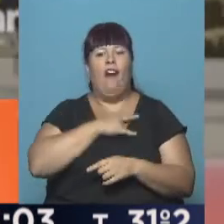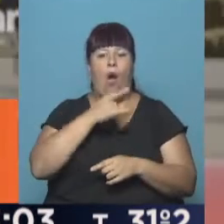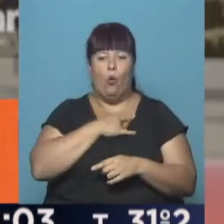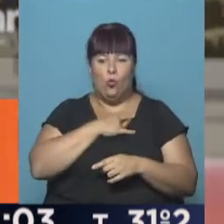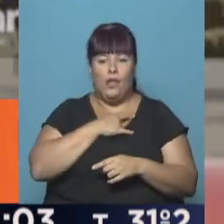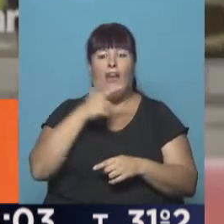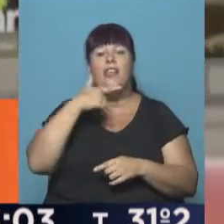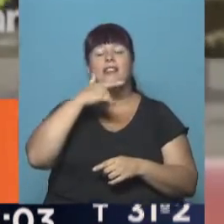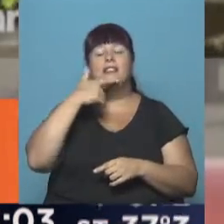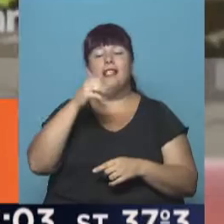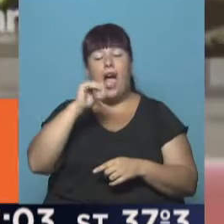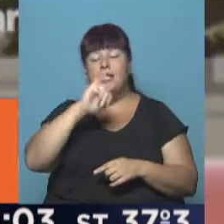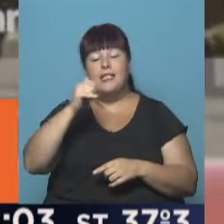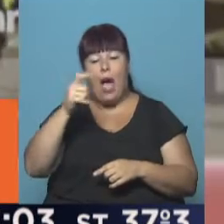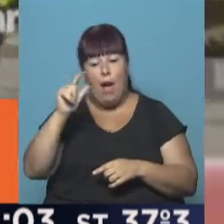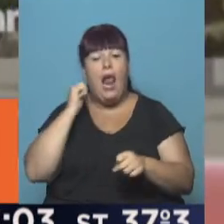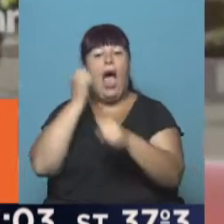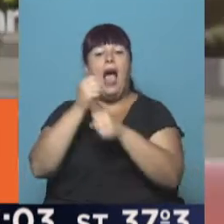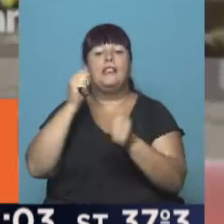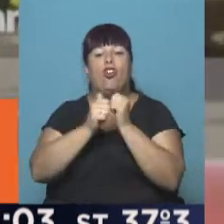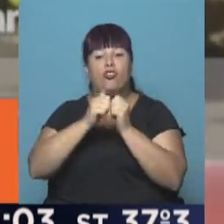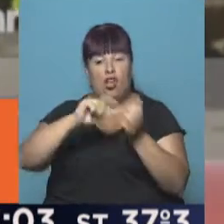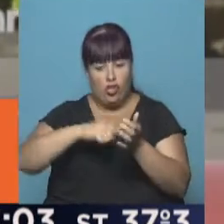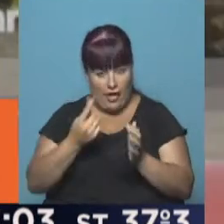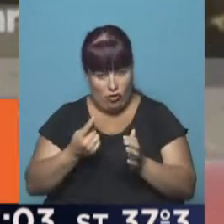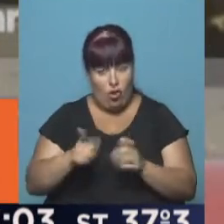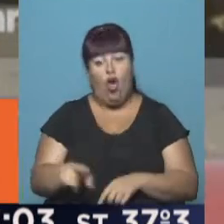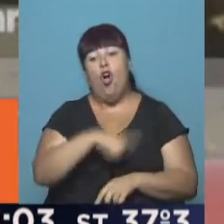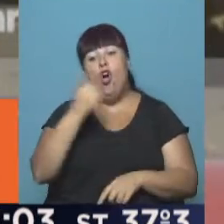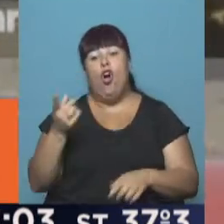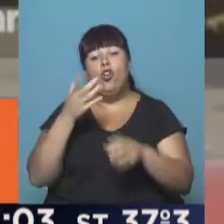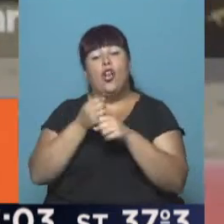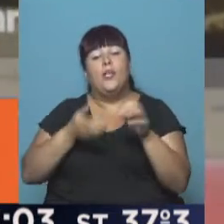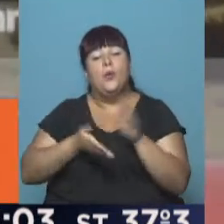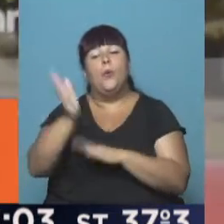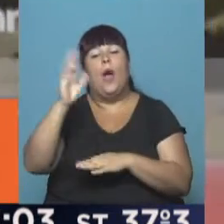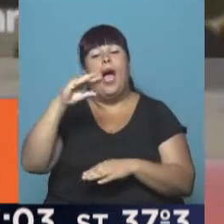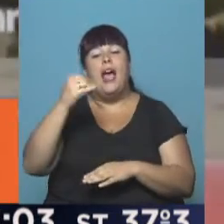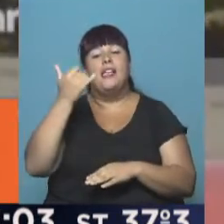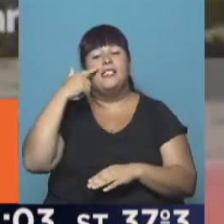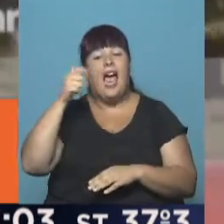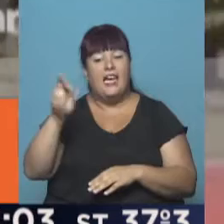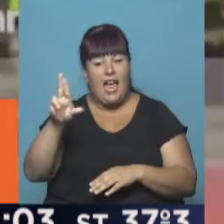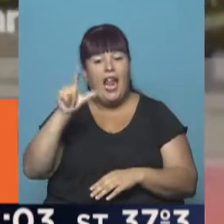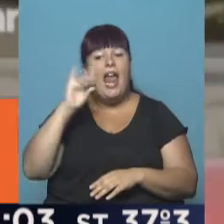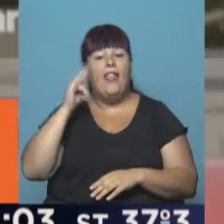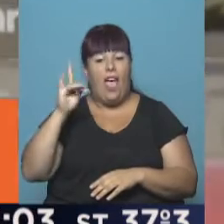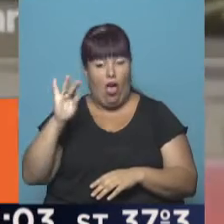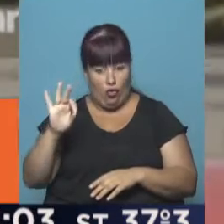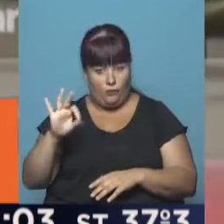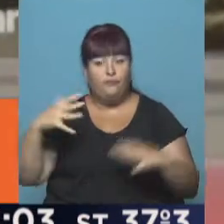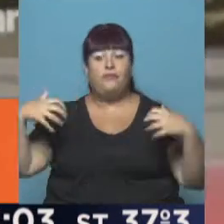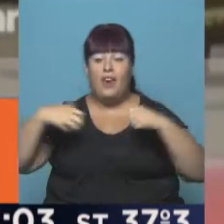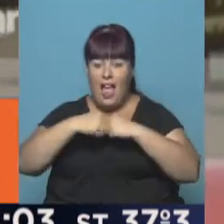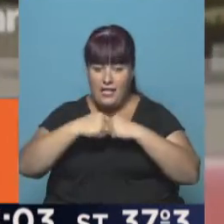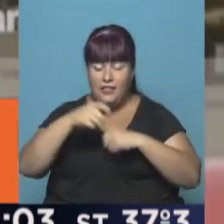de zavala hacia el centro de rosario y el otro atractivo se dirigía a la localidad de chañar ladeado el siniestro